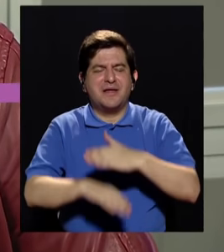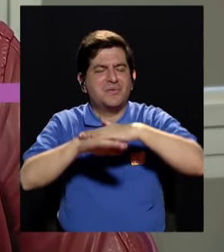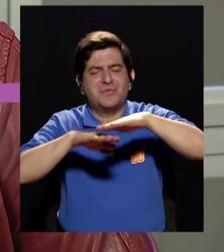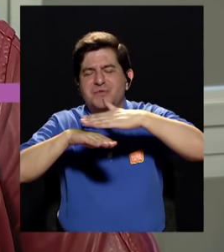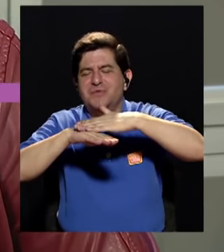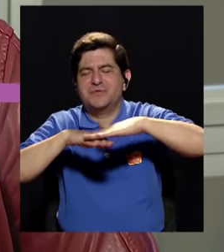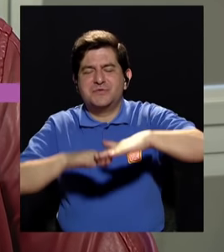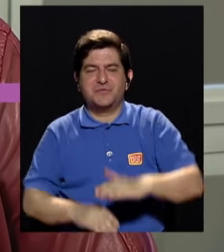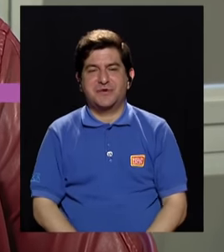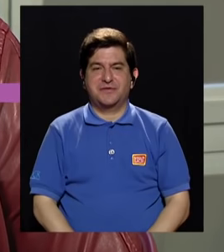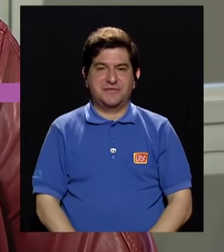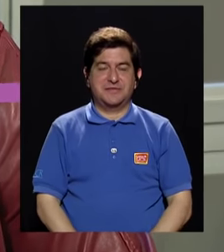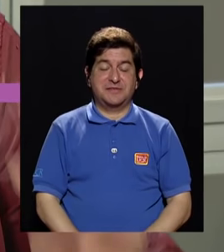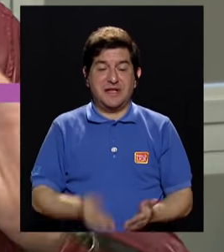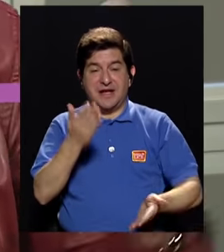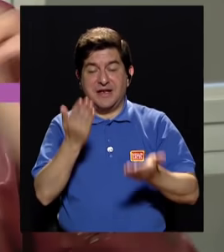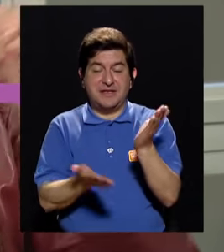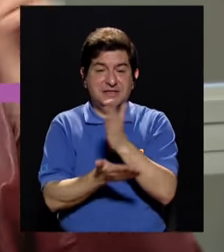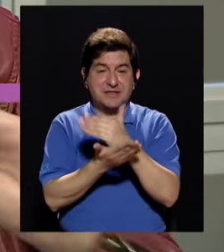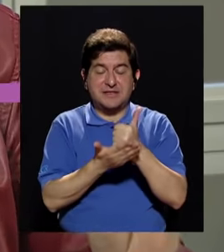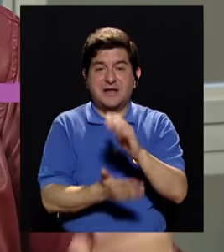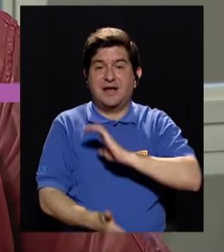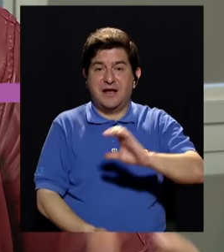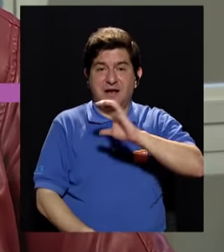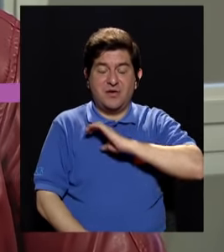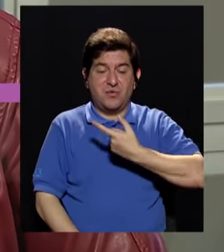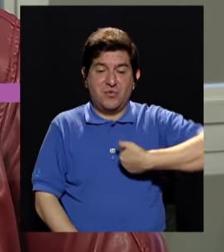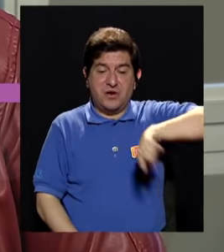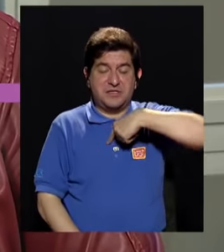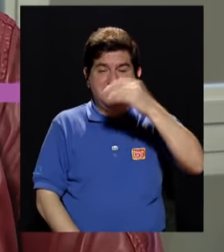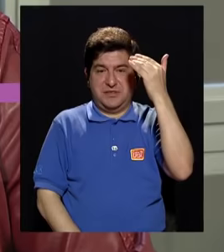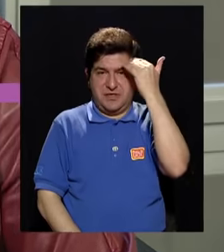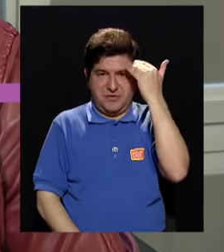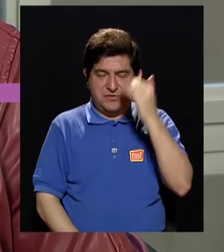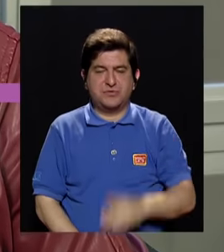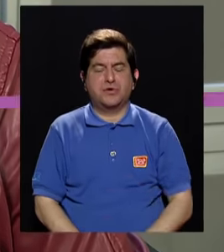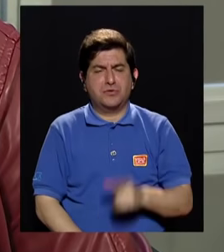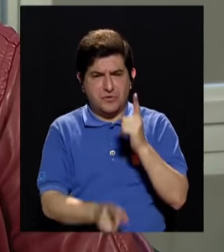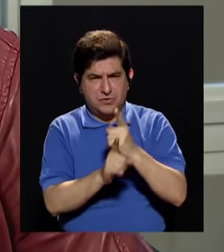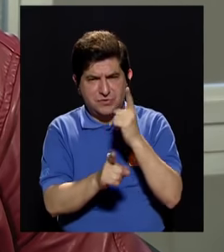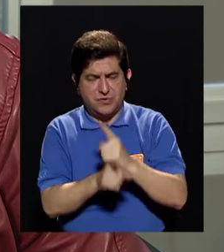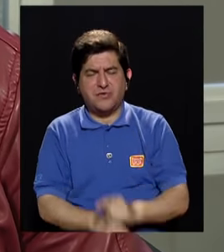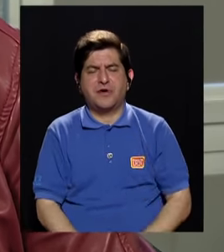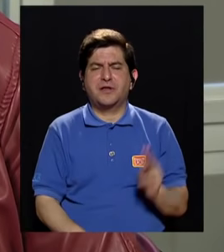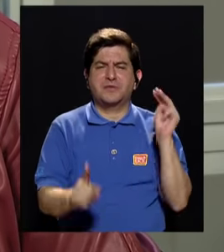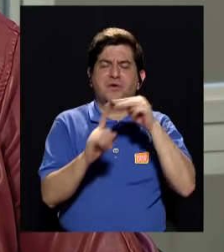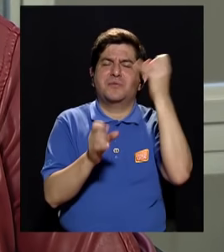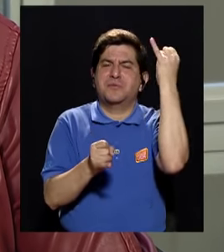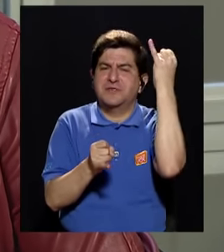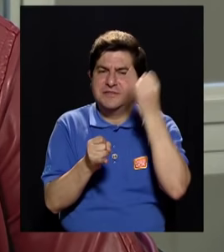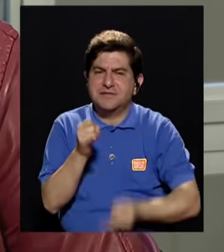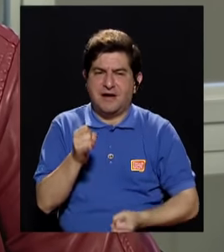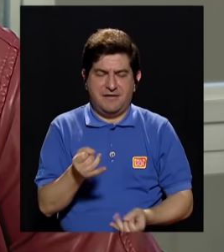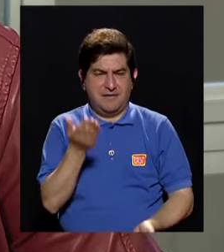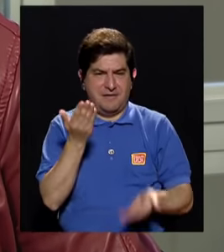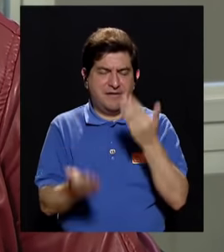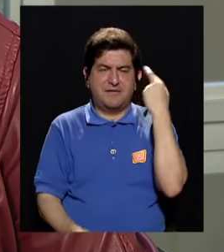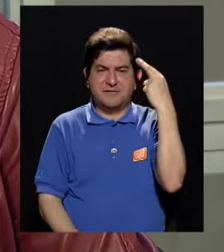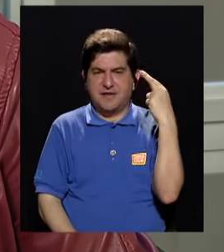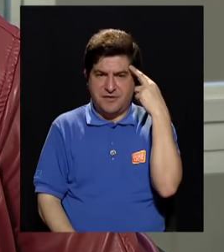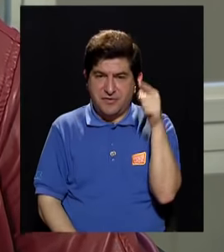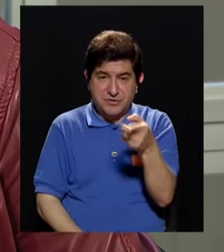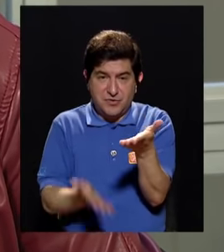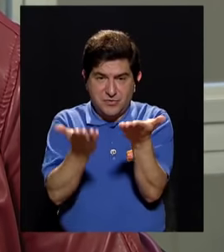verdad pinceladas que dimos porque tal vez hubo varias aristas que se nos quedaron por ahí pero si sería oportuno un mensaje final verdad una